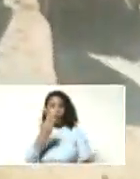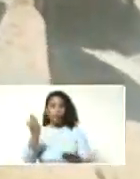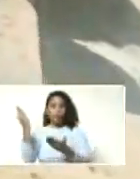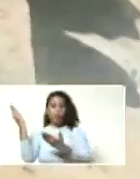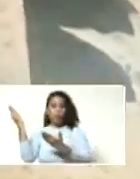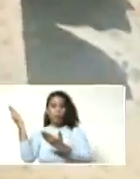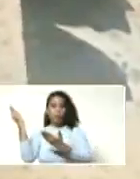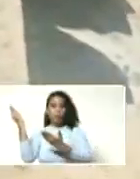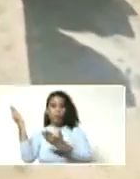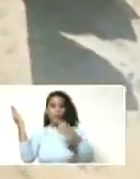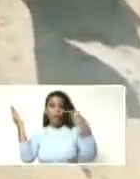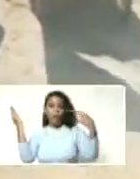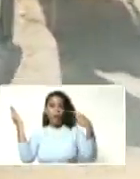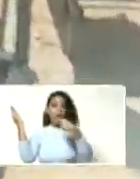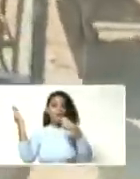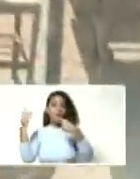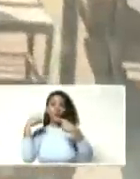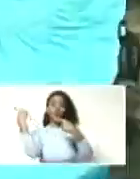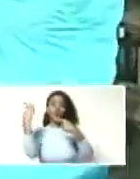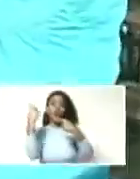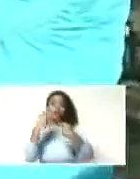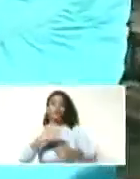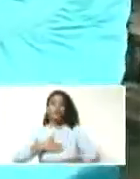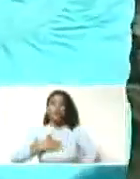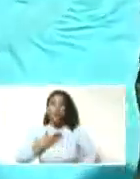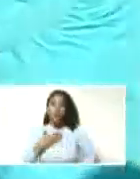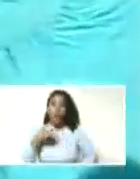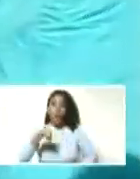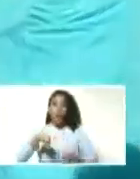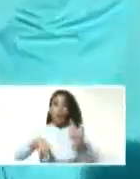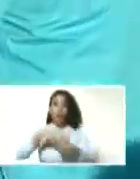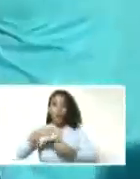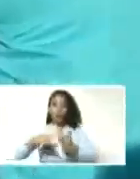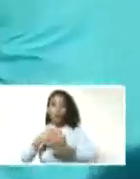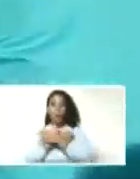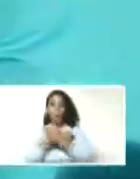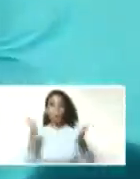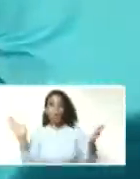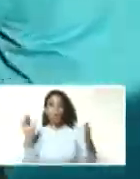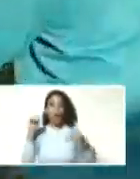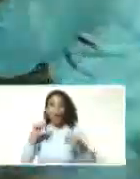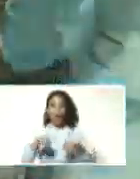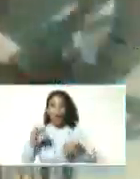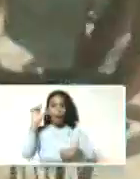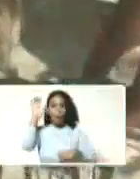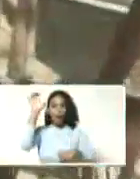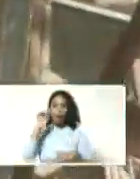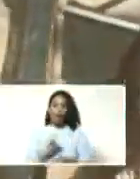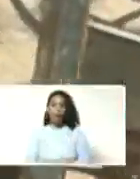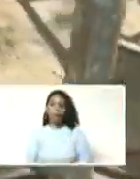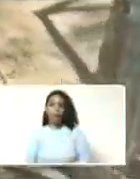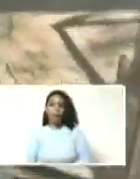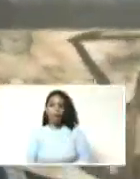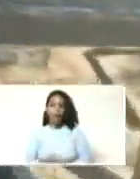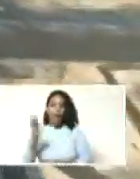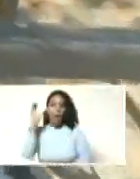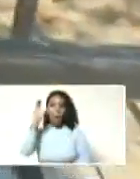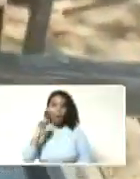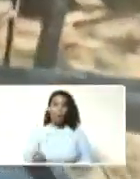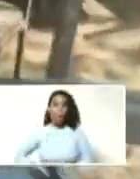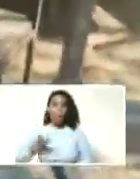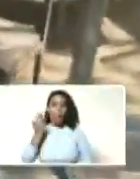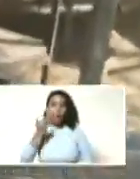¿ah? Esto solo es posible en revolución, con la patria, de por medio, con la